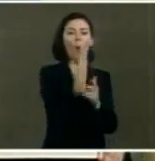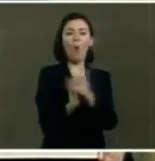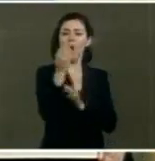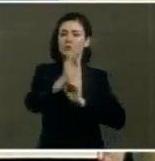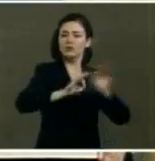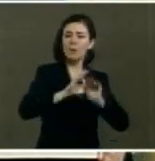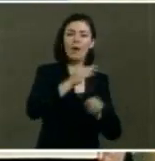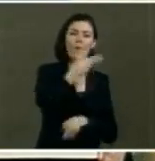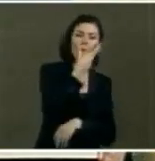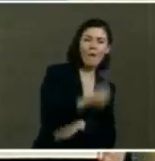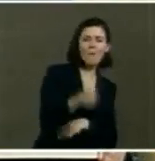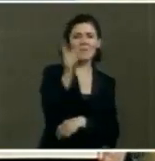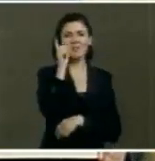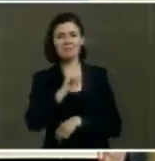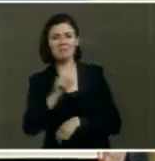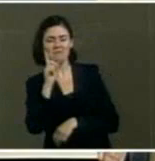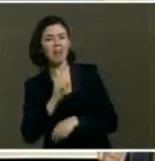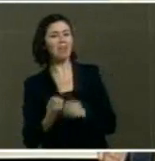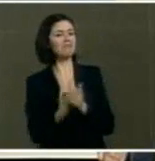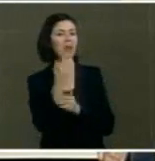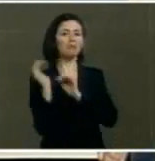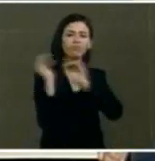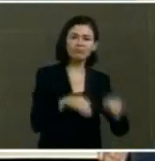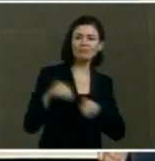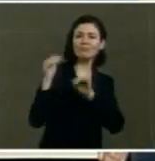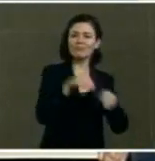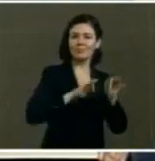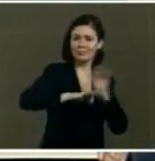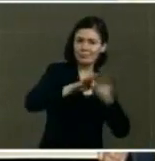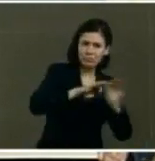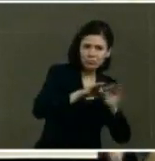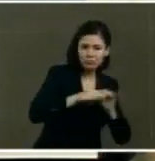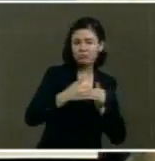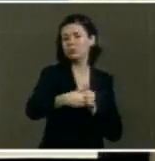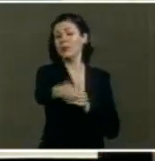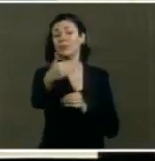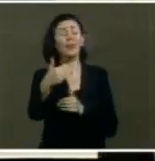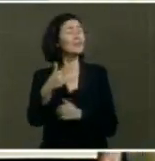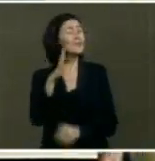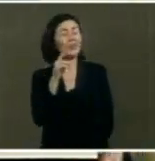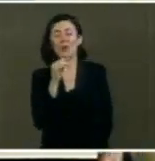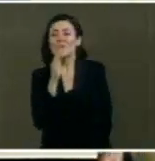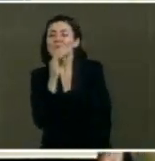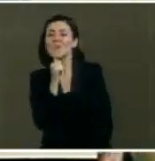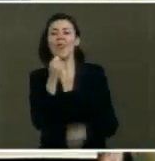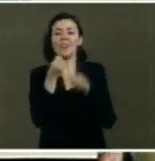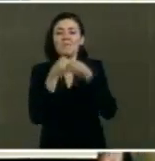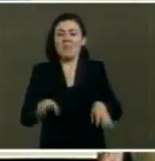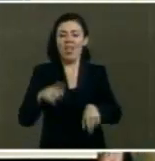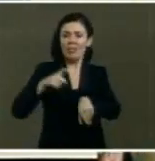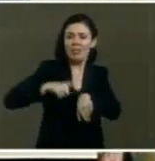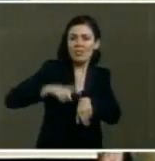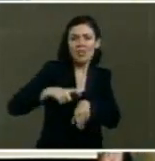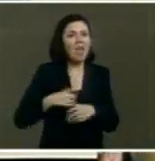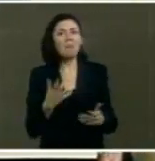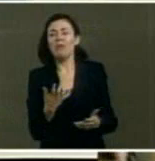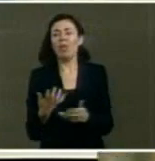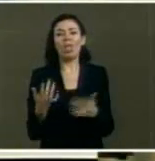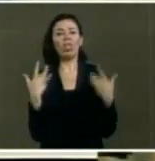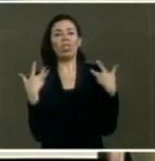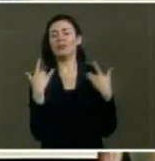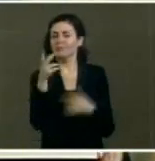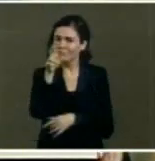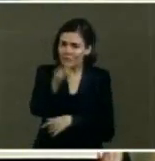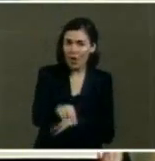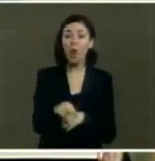debe aprobarse ya. No podemos perder más tiempo. O la de asociaciones público-privadas, que dará un